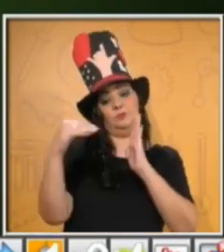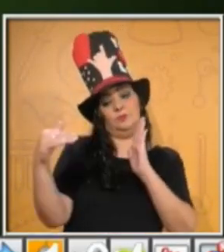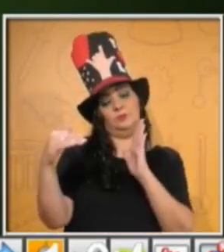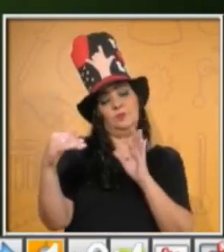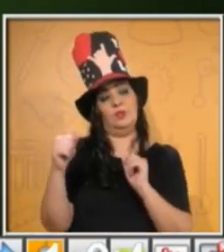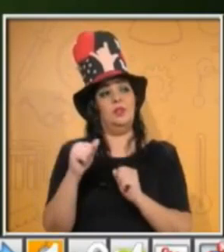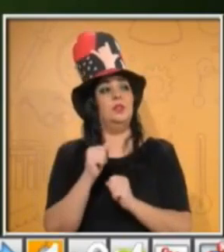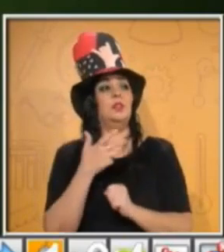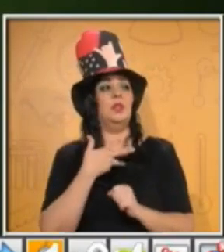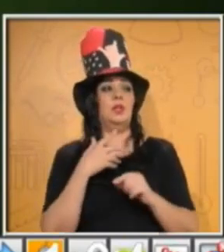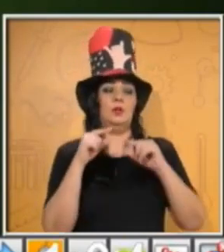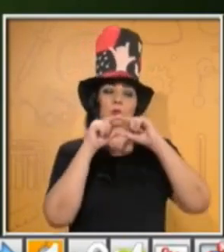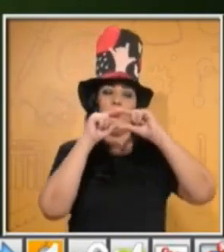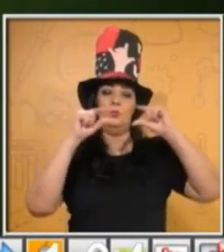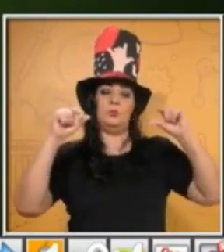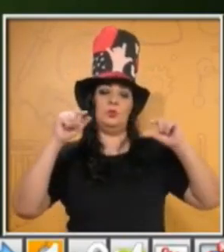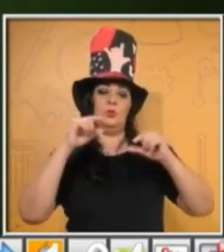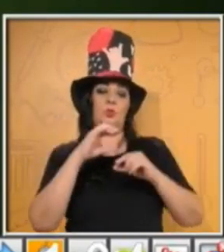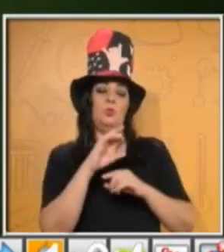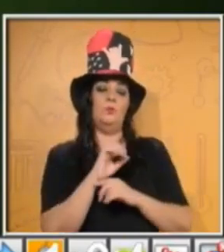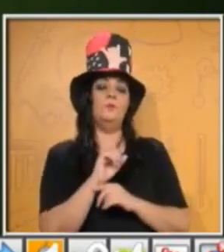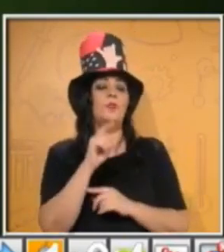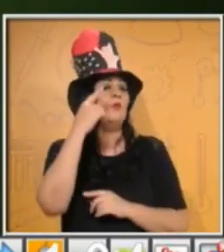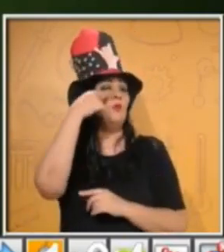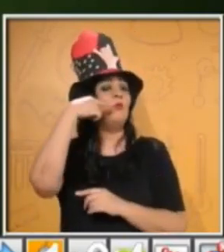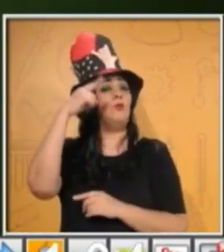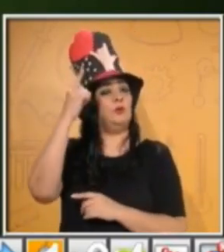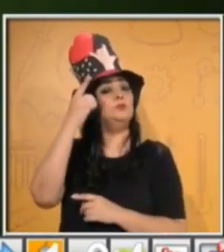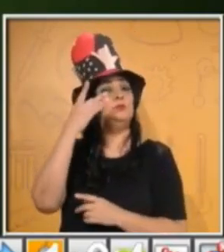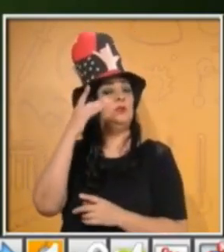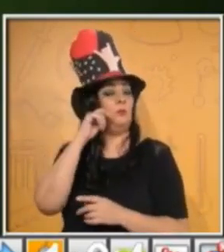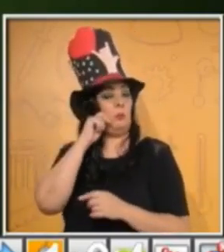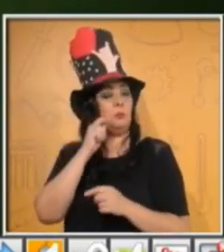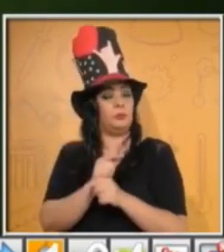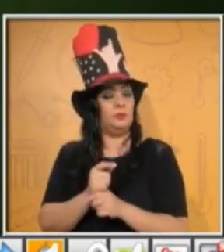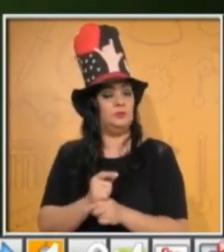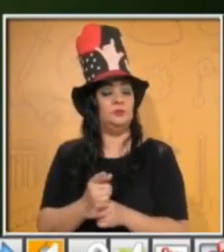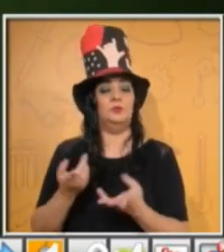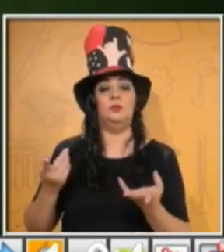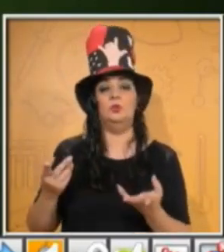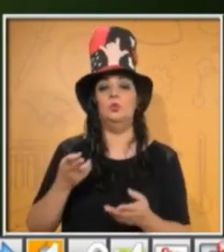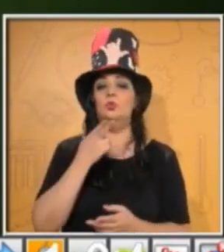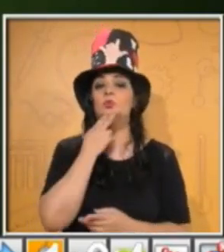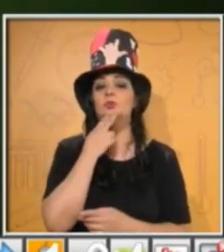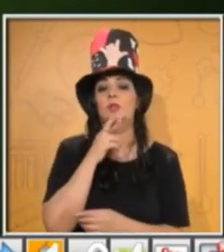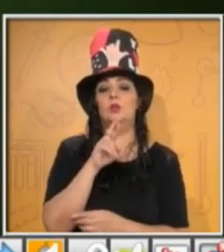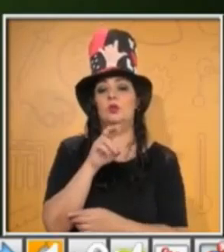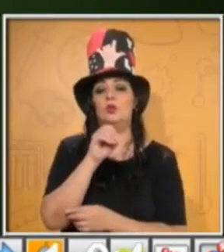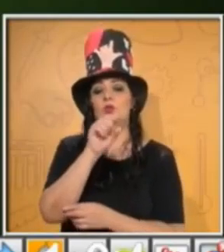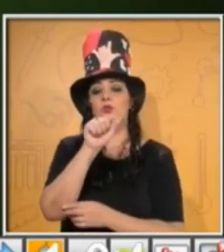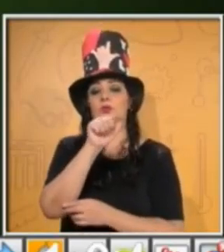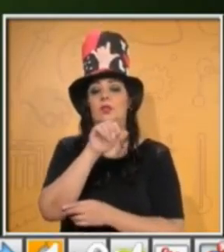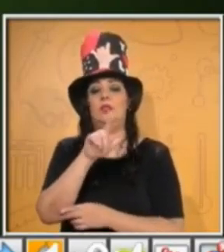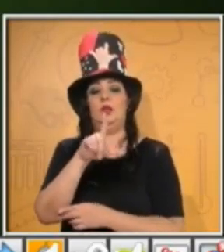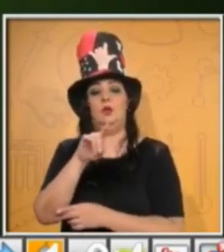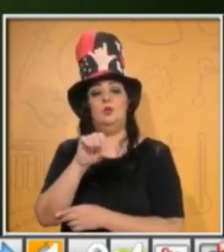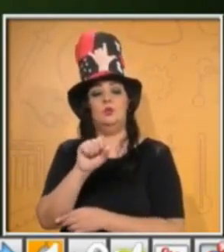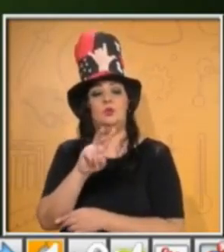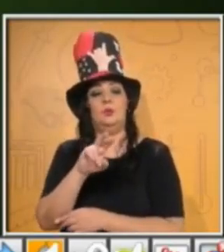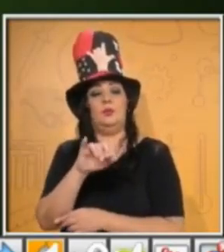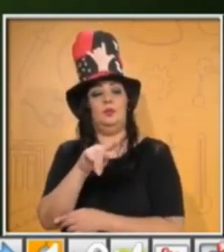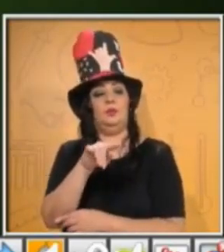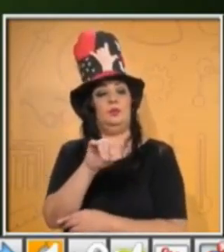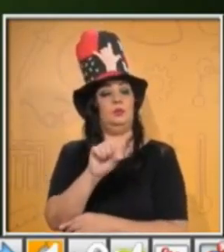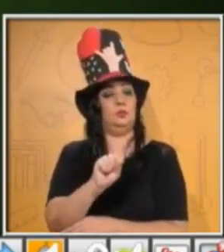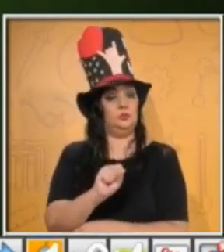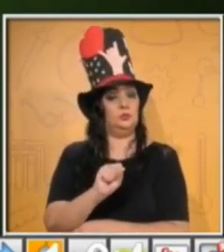cuadras rectangulares, y yo creo que sí sería muy fácil ubicarnos ahí utilizando la rosa de los vientos. Muy bien.